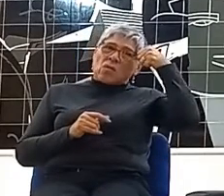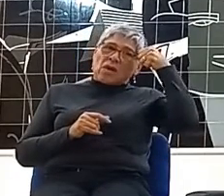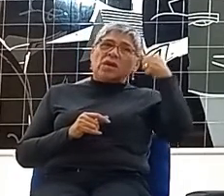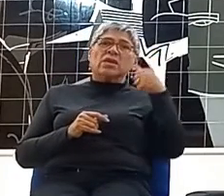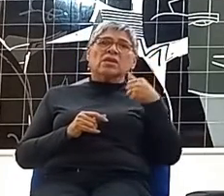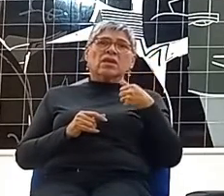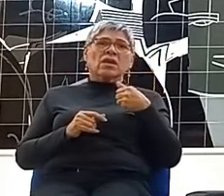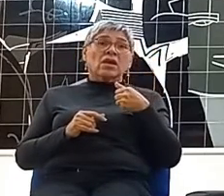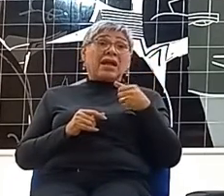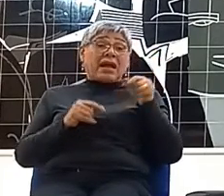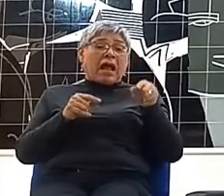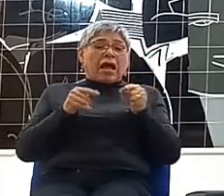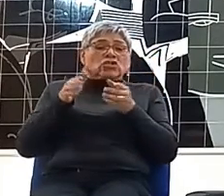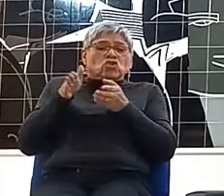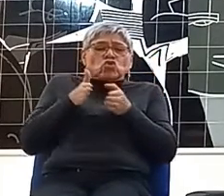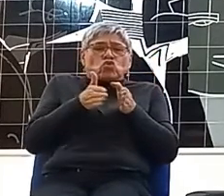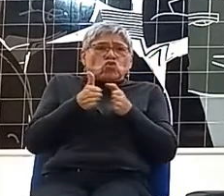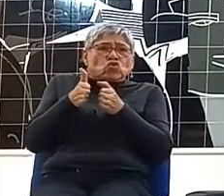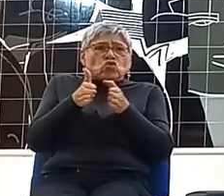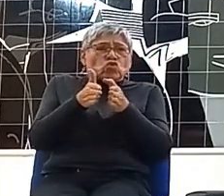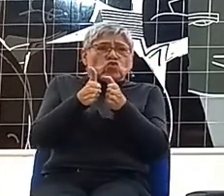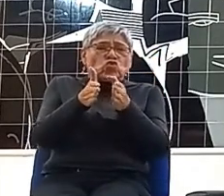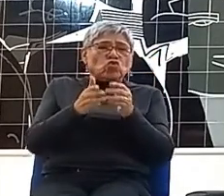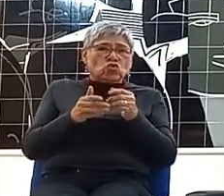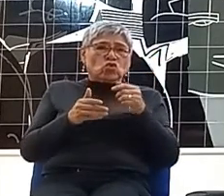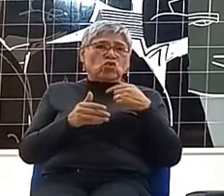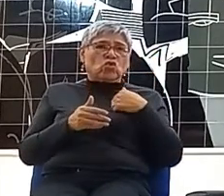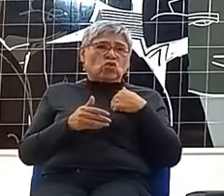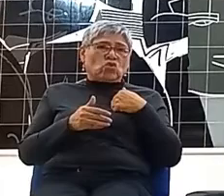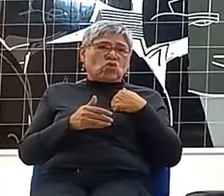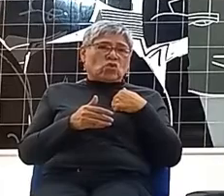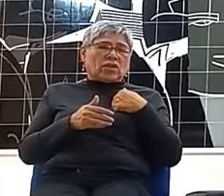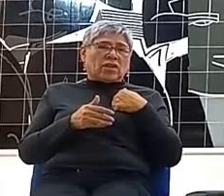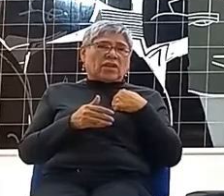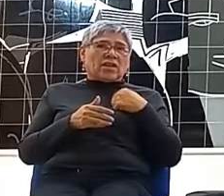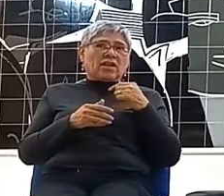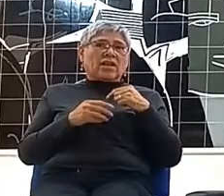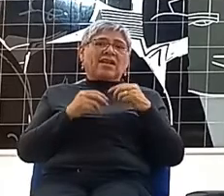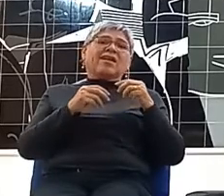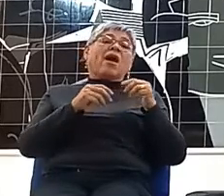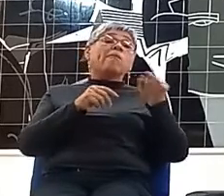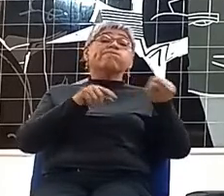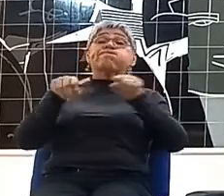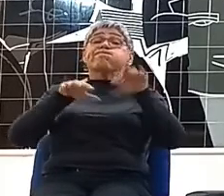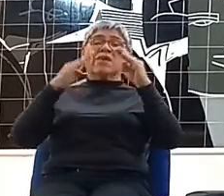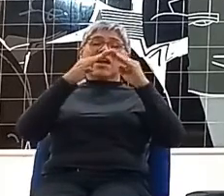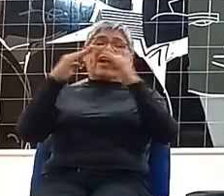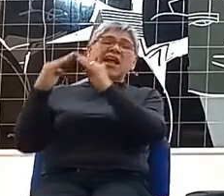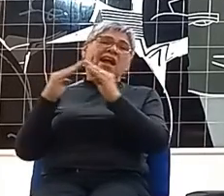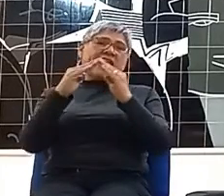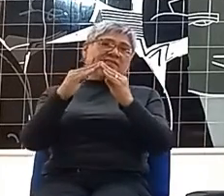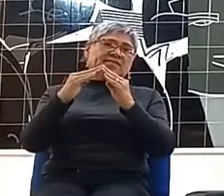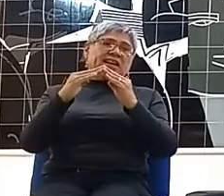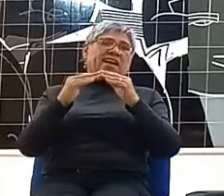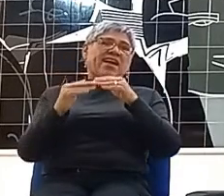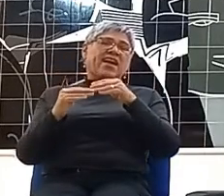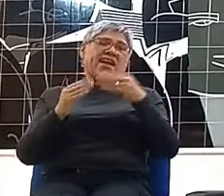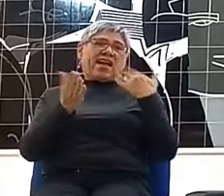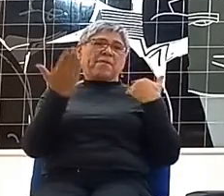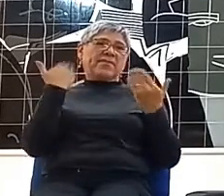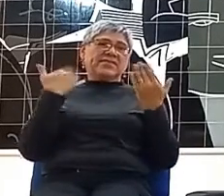estos estrechos caminos que llevaban a un enjambre de casas campesinas. Estaban